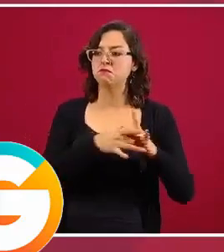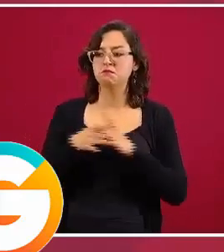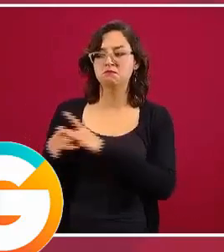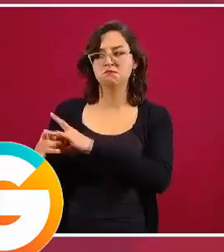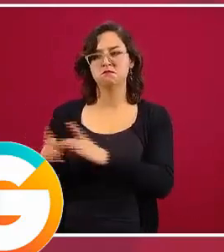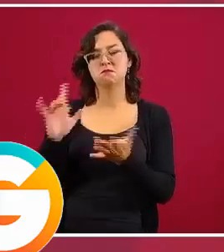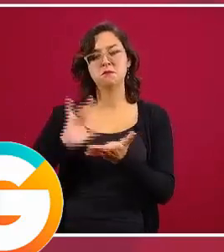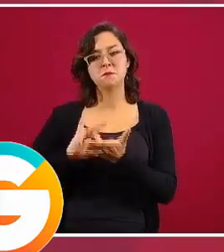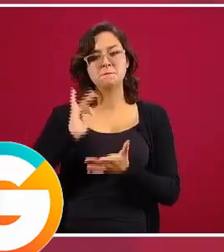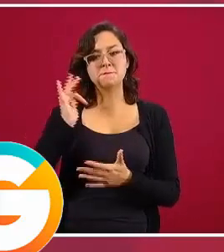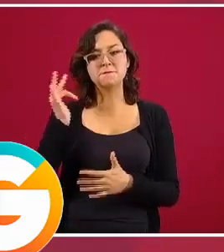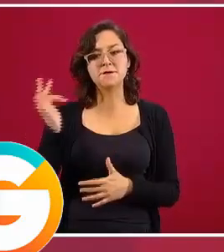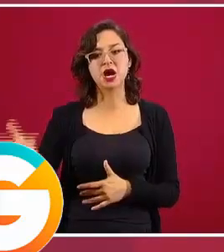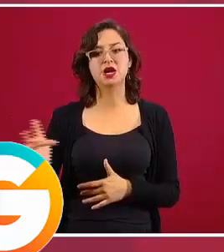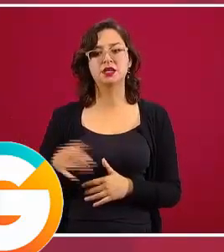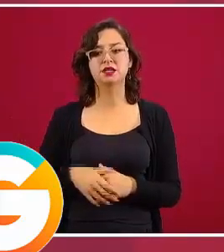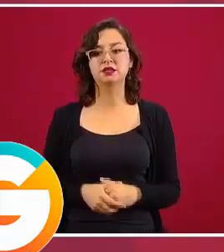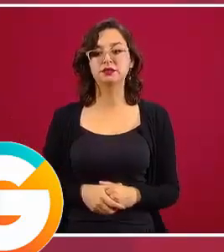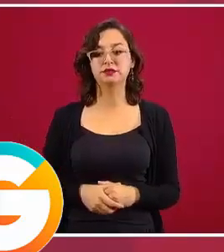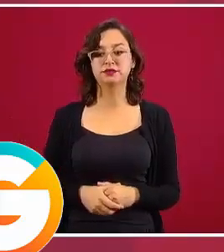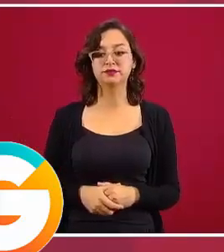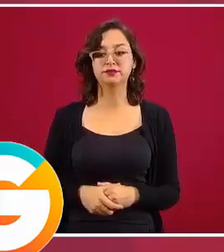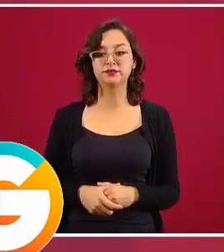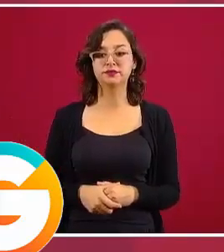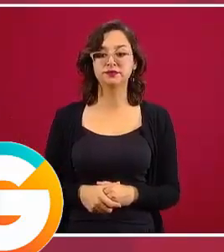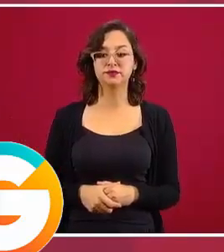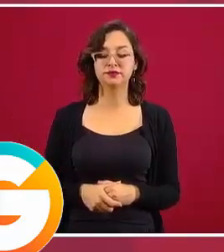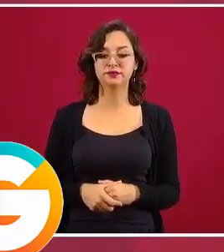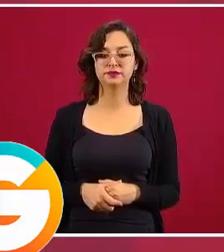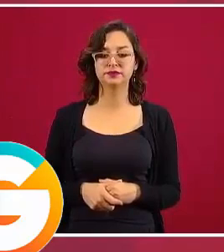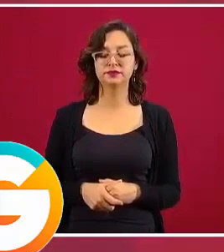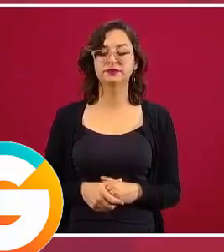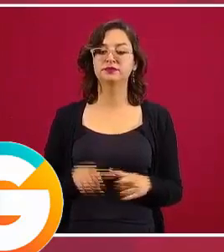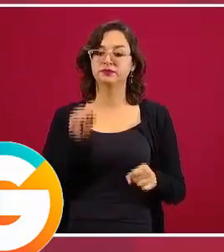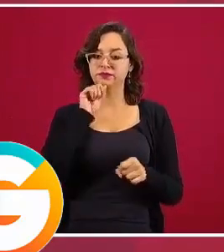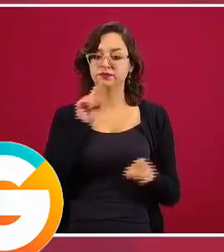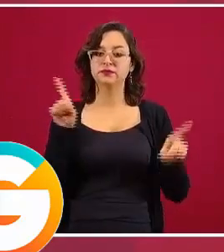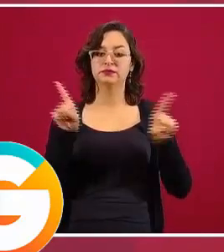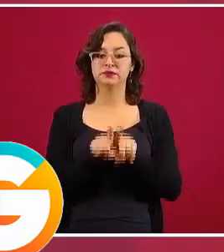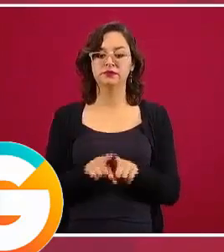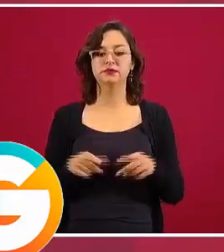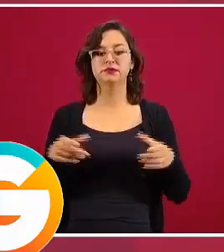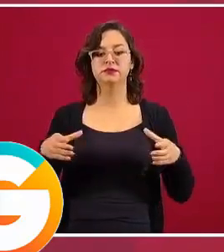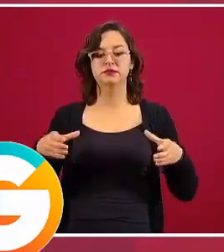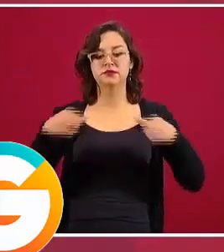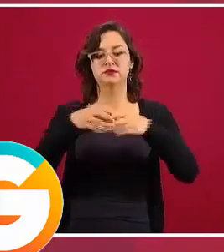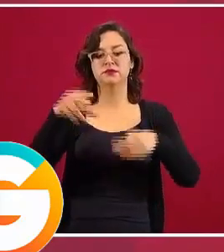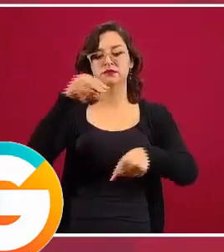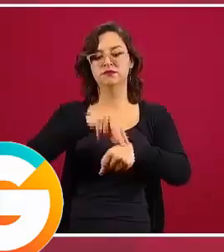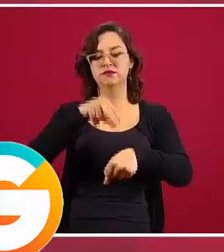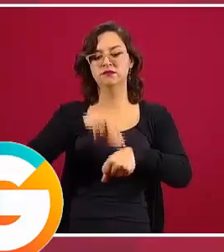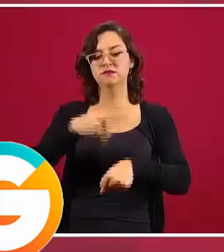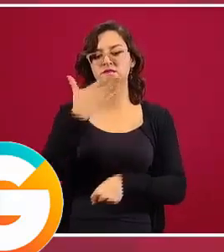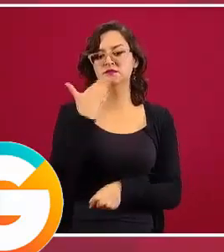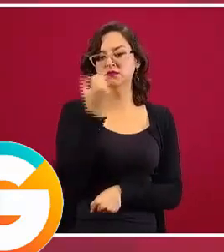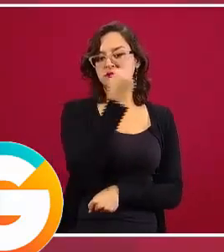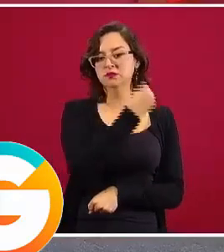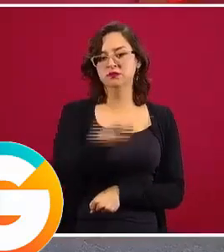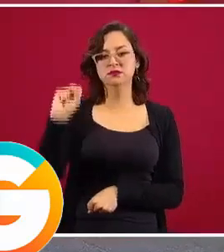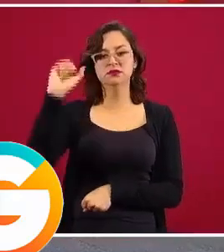pueblo y a los especialistas que están conduciendo